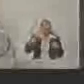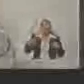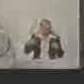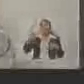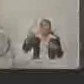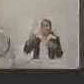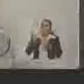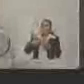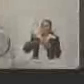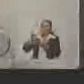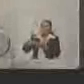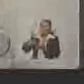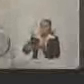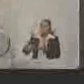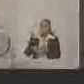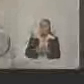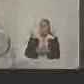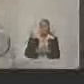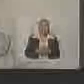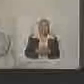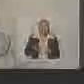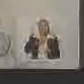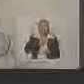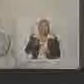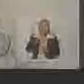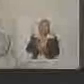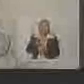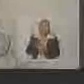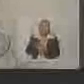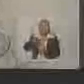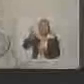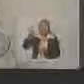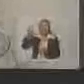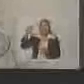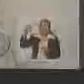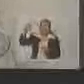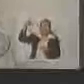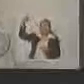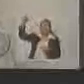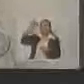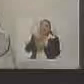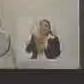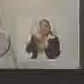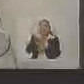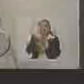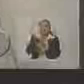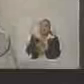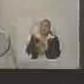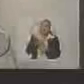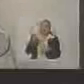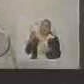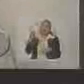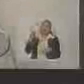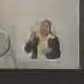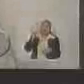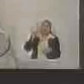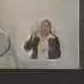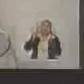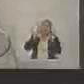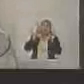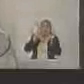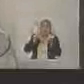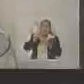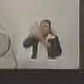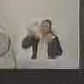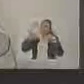alguna otra empresa. Podemos invitar a otros países a que vengan a exponer, a que vengan a hacer